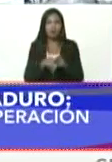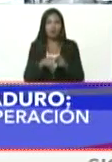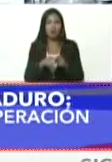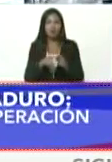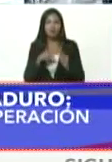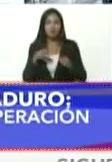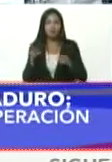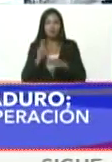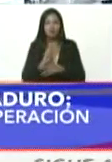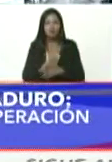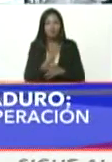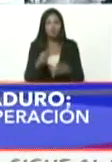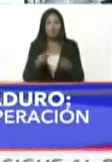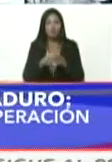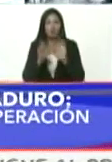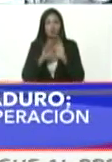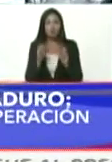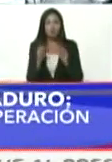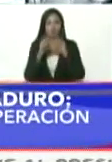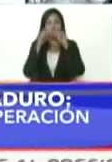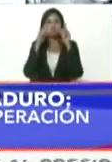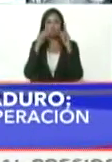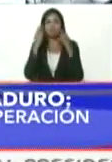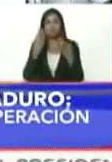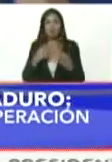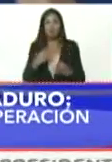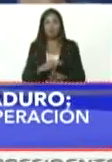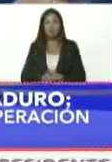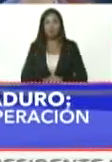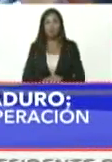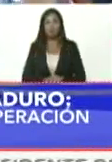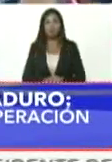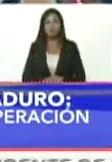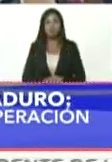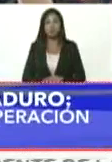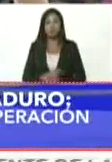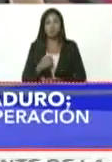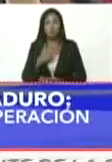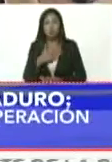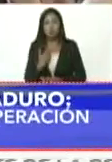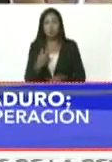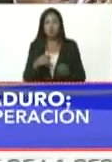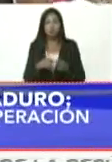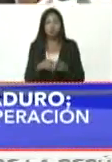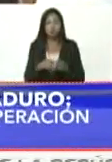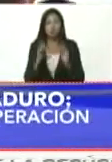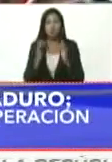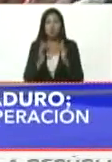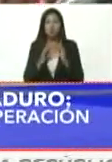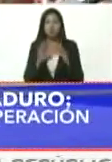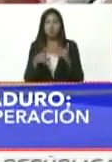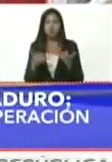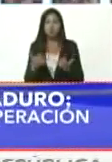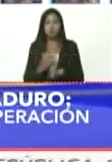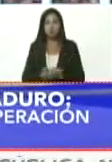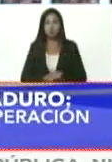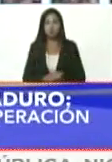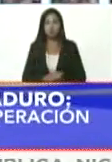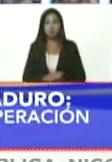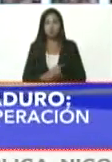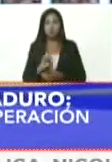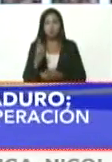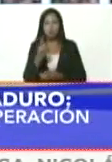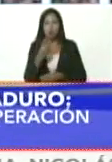aceleración realmente impresionante. Yo quiero hacer algunos pases. En primer